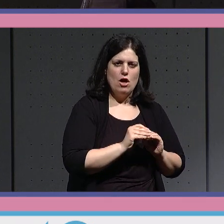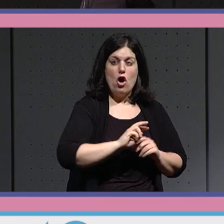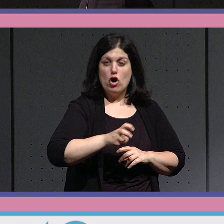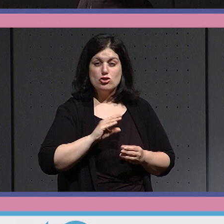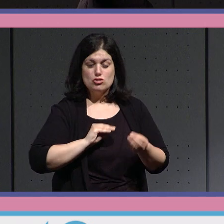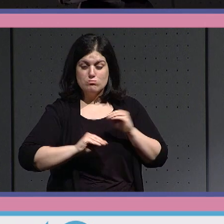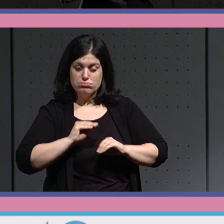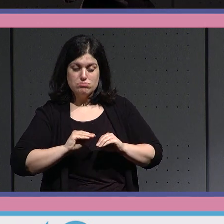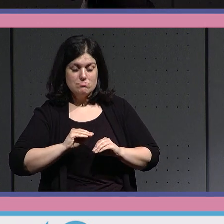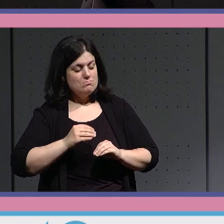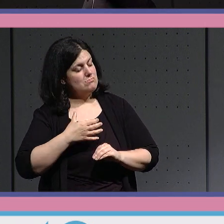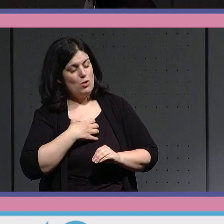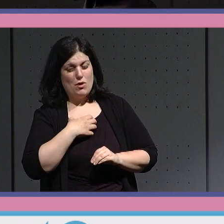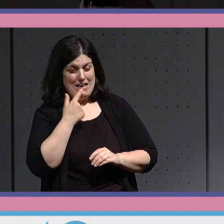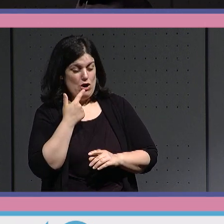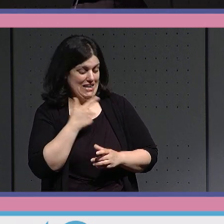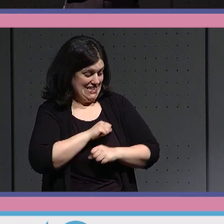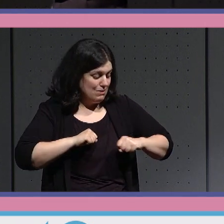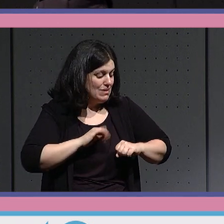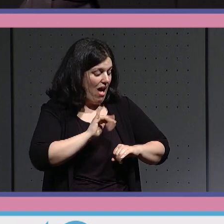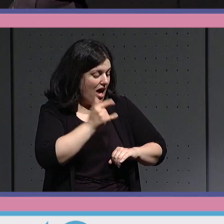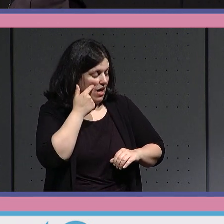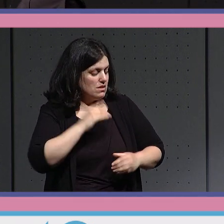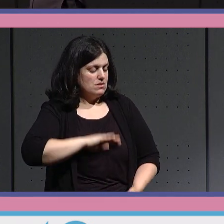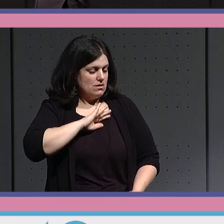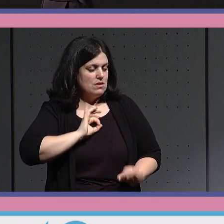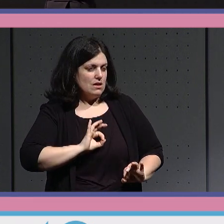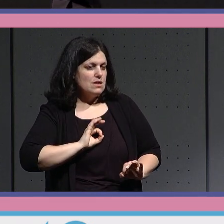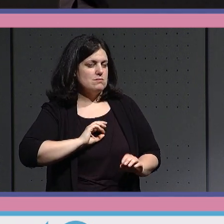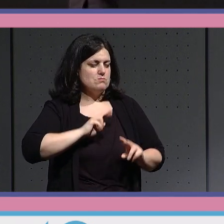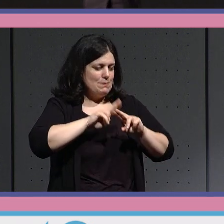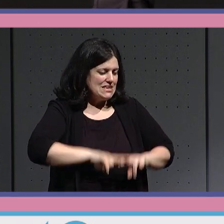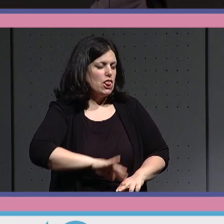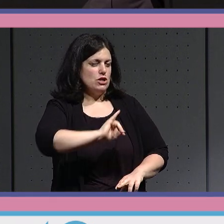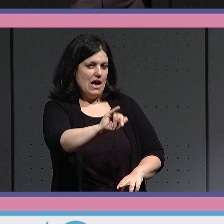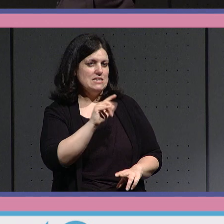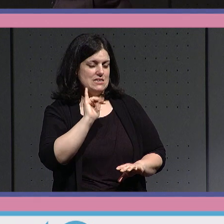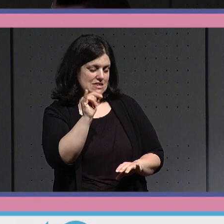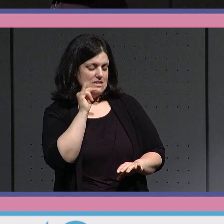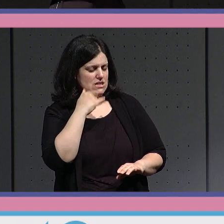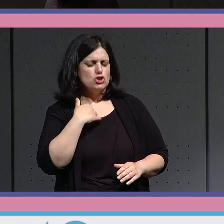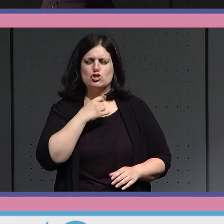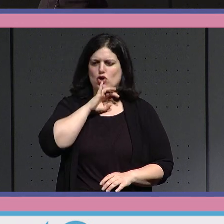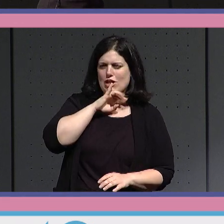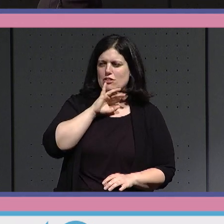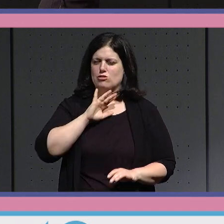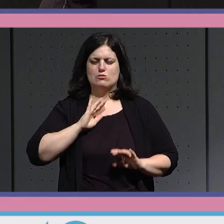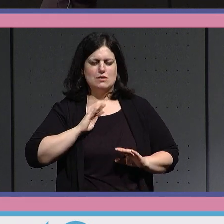con lo que ya tenemos hoy. Cuando yo escuchaba la ponencia anterior pensaba, sí, estamos encantados y nosotros participamos